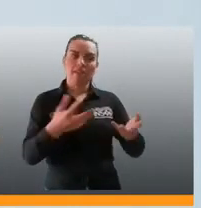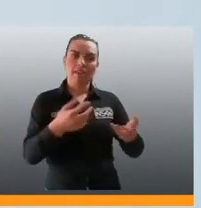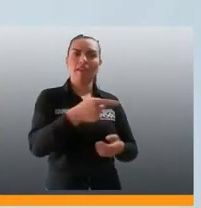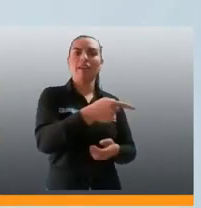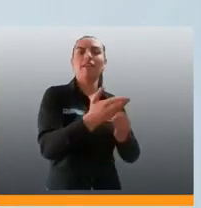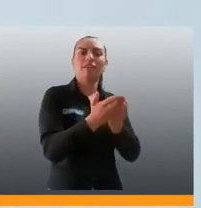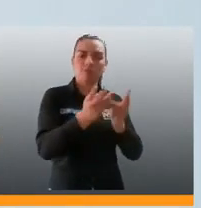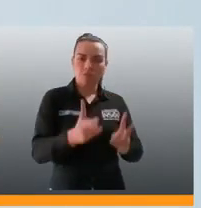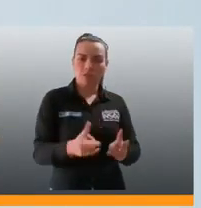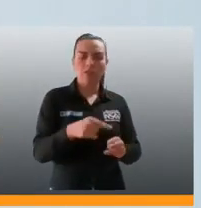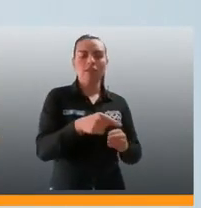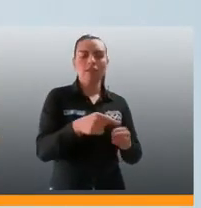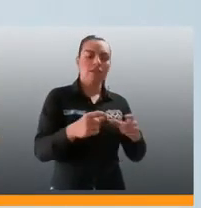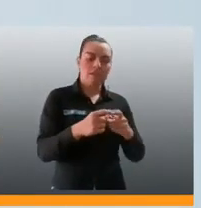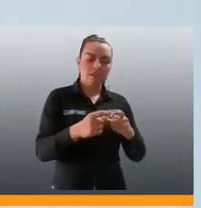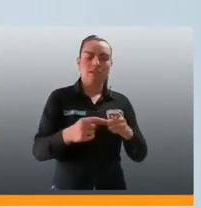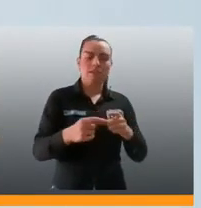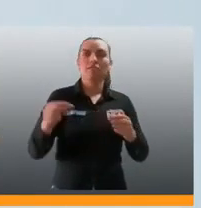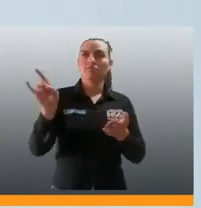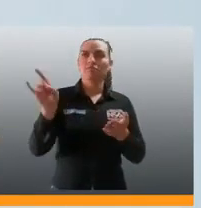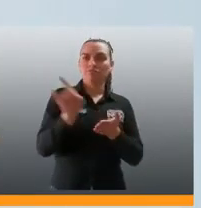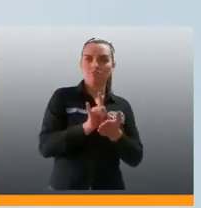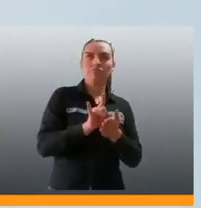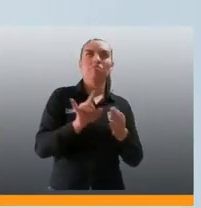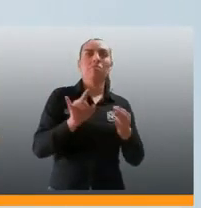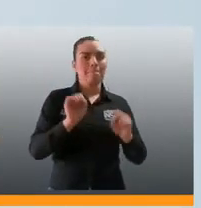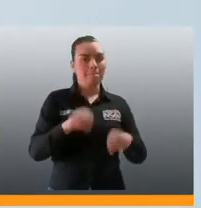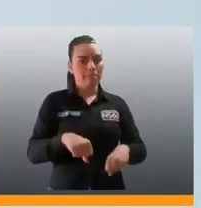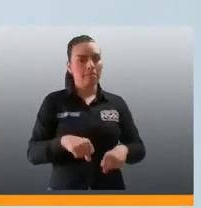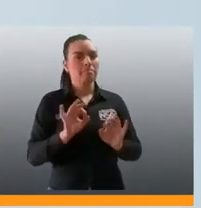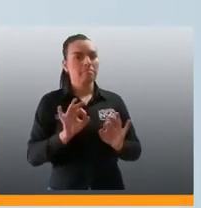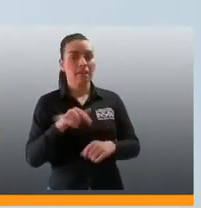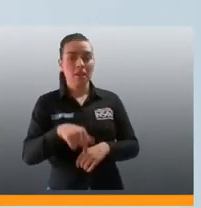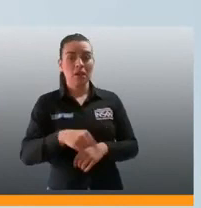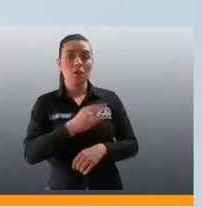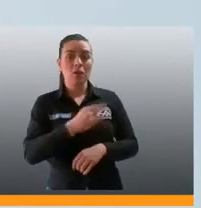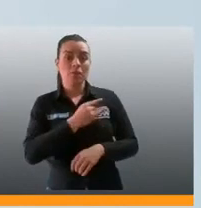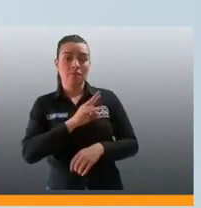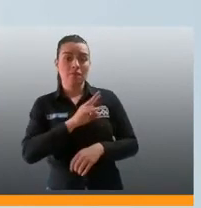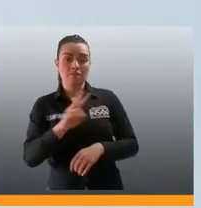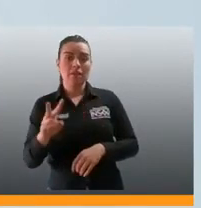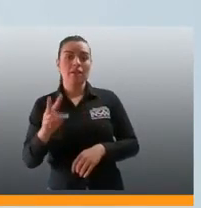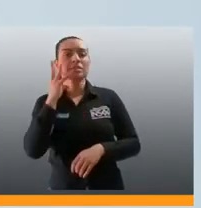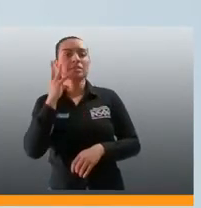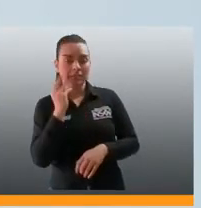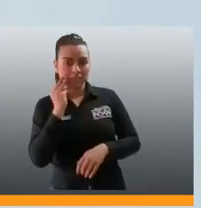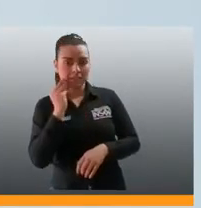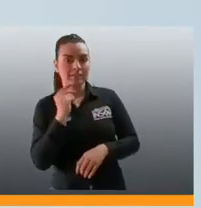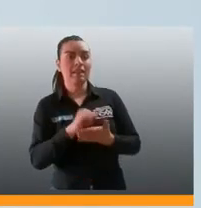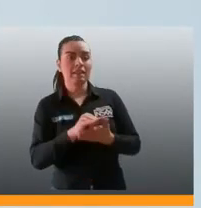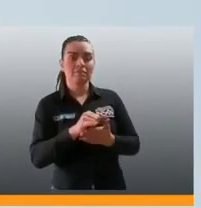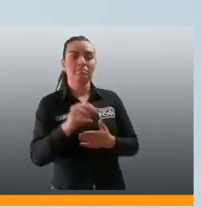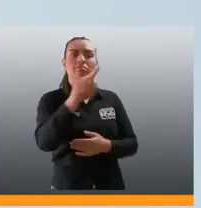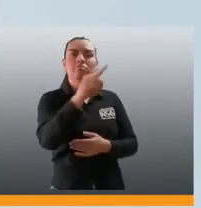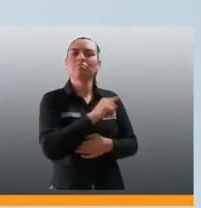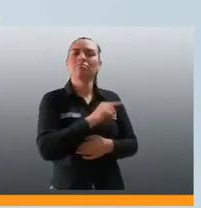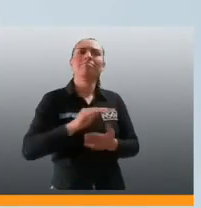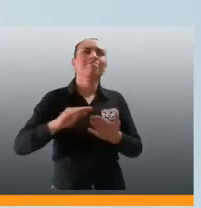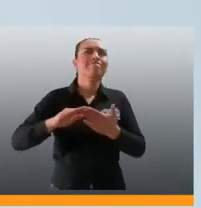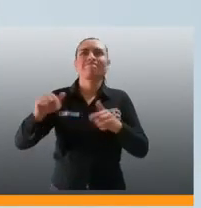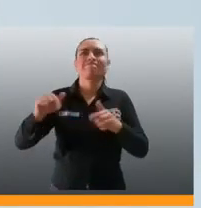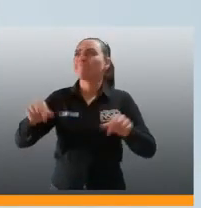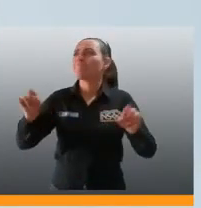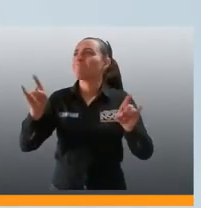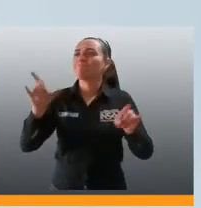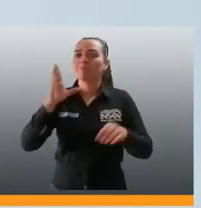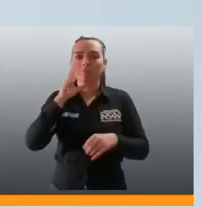conexión. La Universidad del Valle tuvo esa experiencia y aquellos estudiantes que manifestaron no tener buena conexión y no tener equipos, y